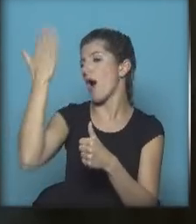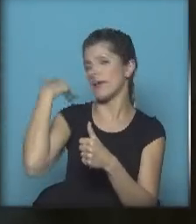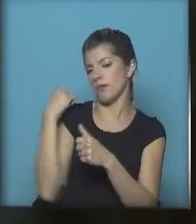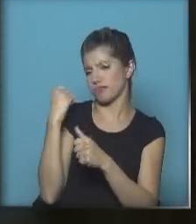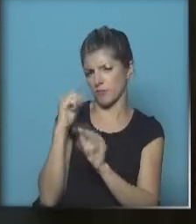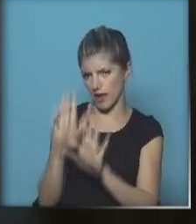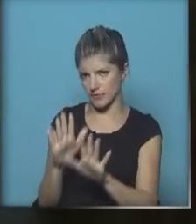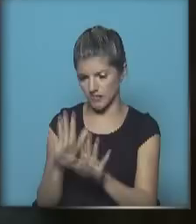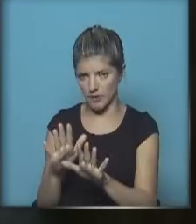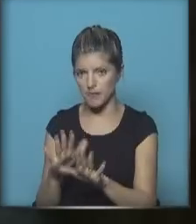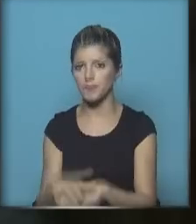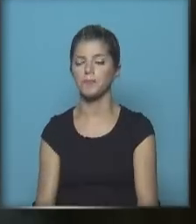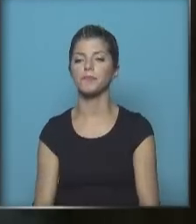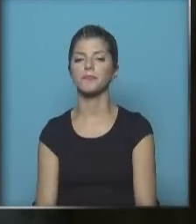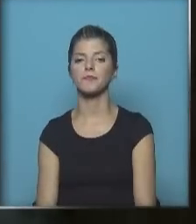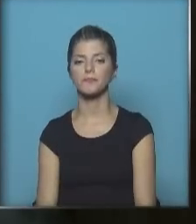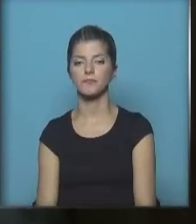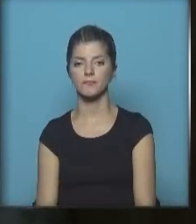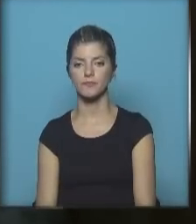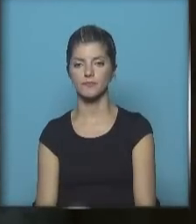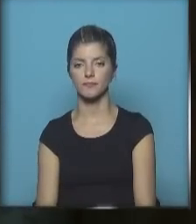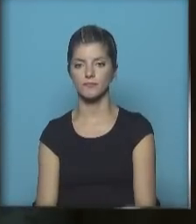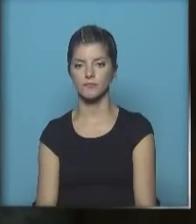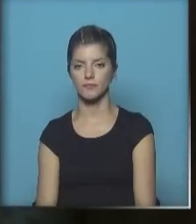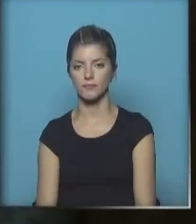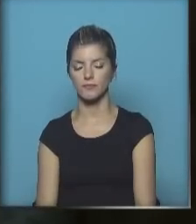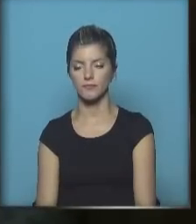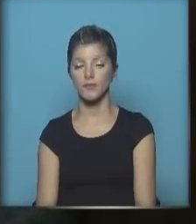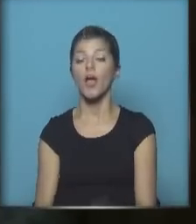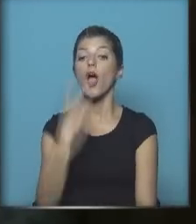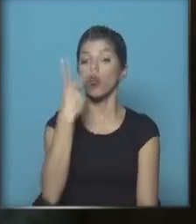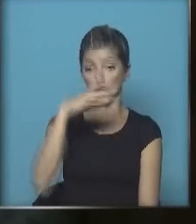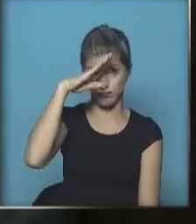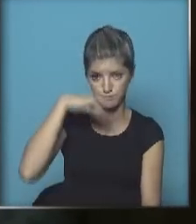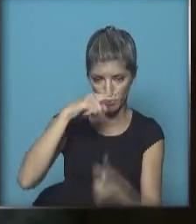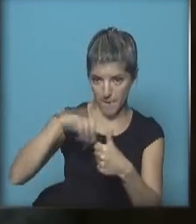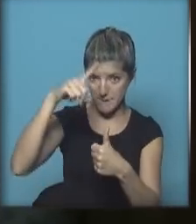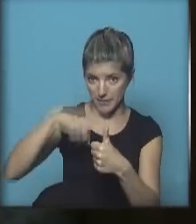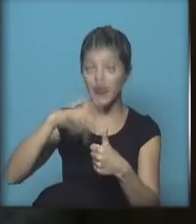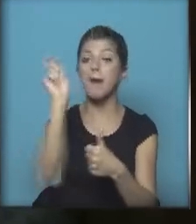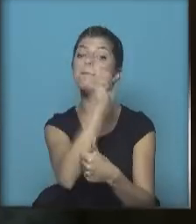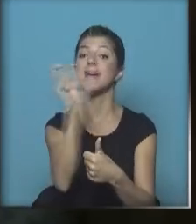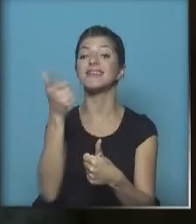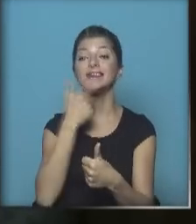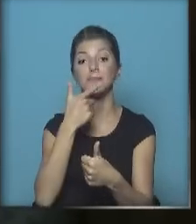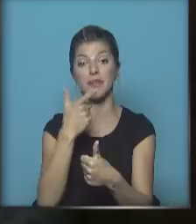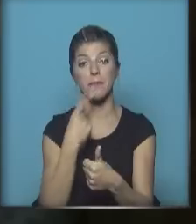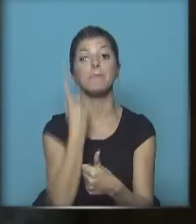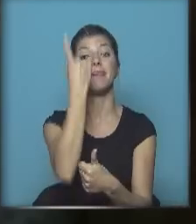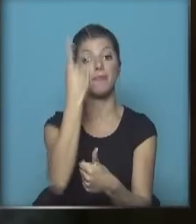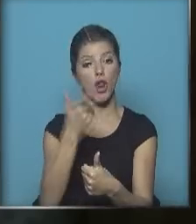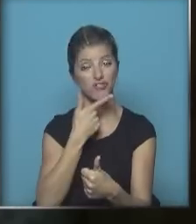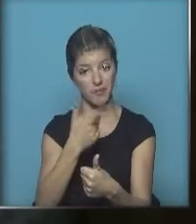la distinta votación del Consejo del Salario Mínimo. En dos cuotas, la primera en septiembre, a partir del